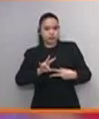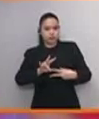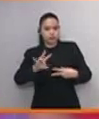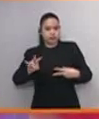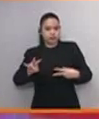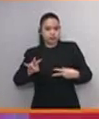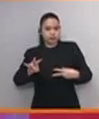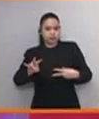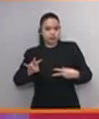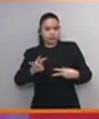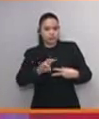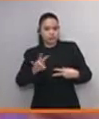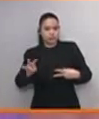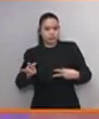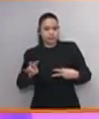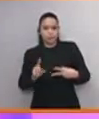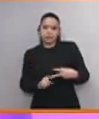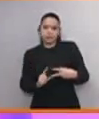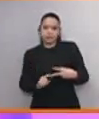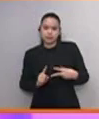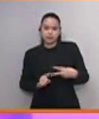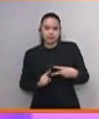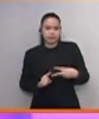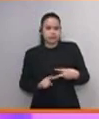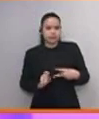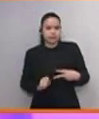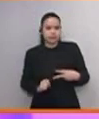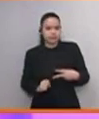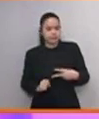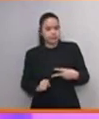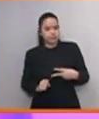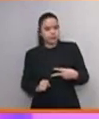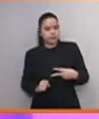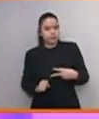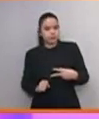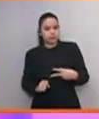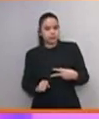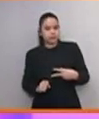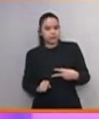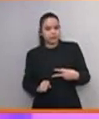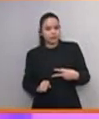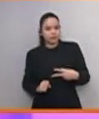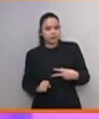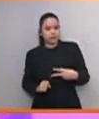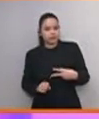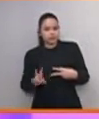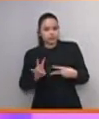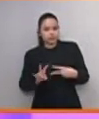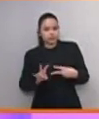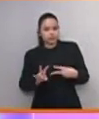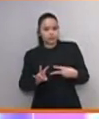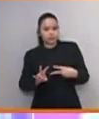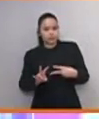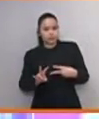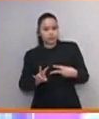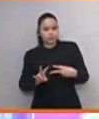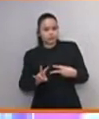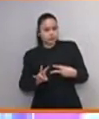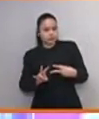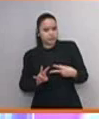7, primer número ganador, 77. Segundo número ganador, primer dígito. 7, segundo dígito.